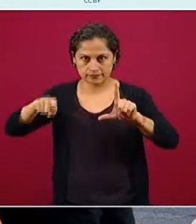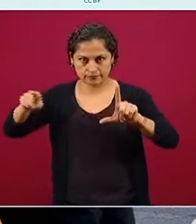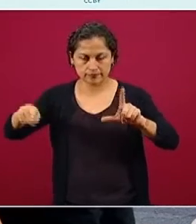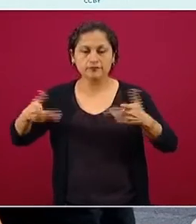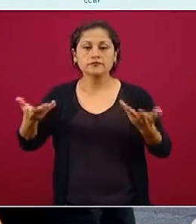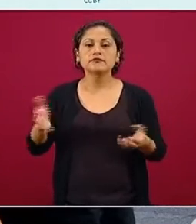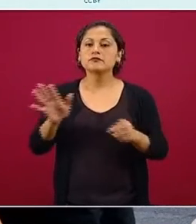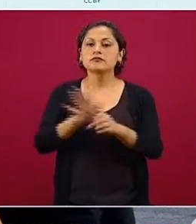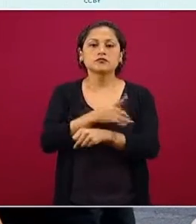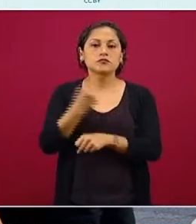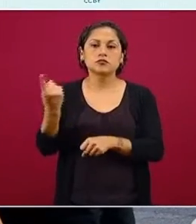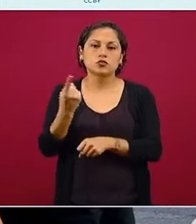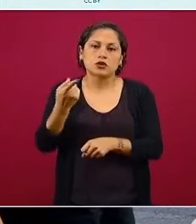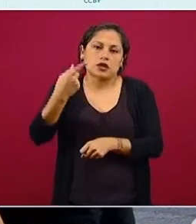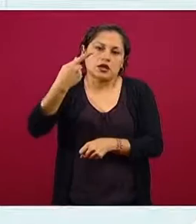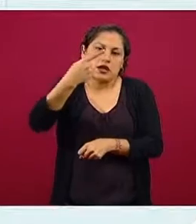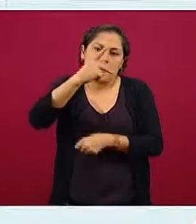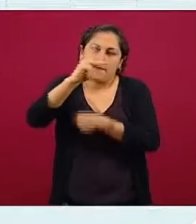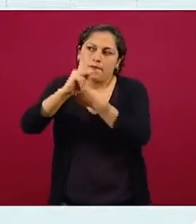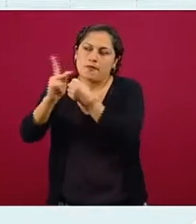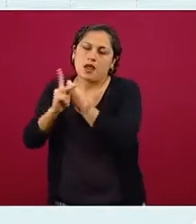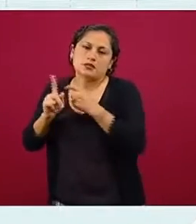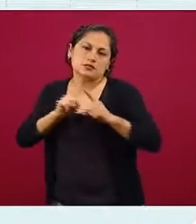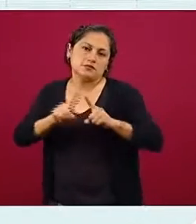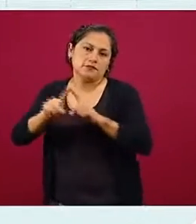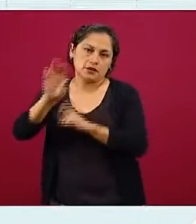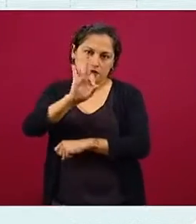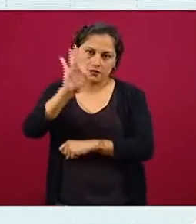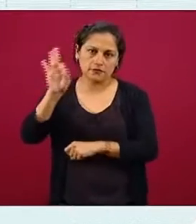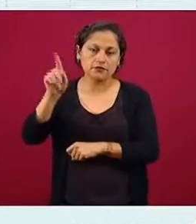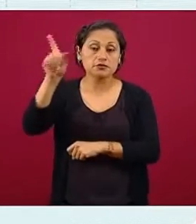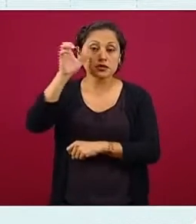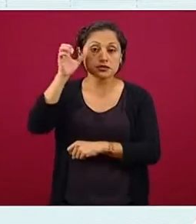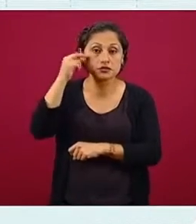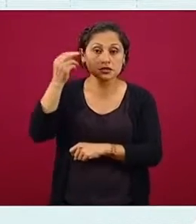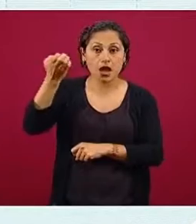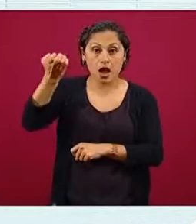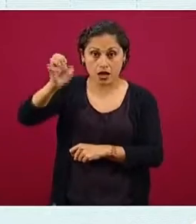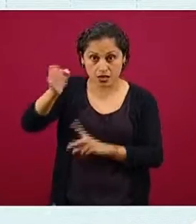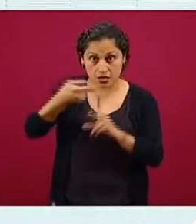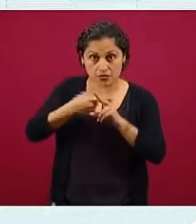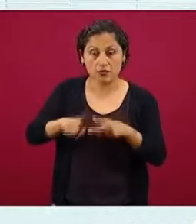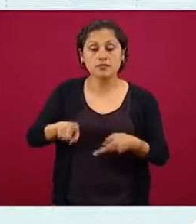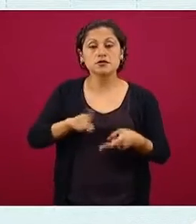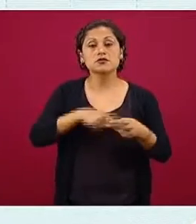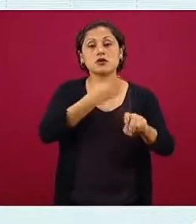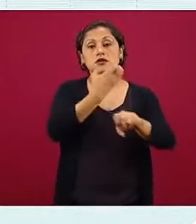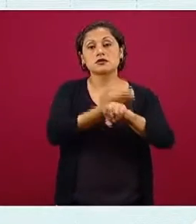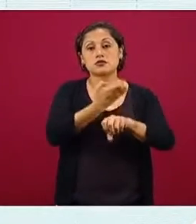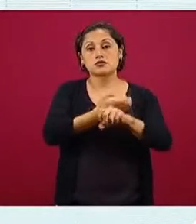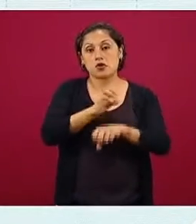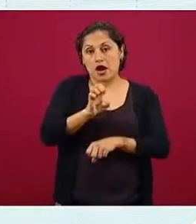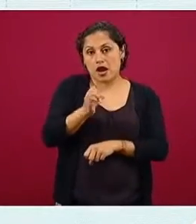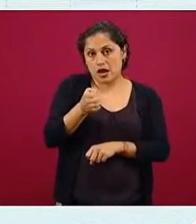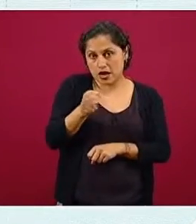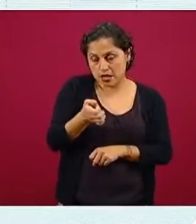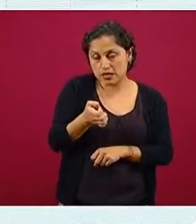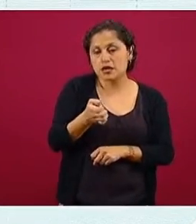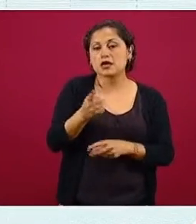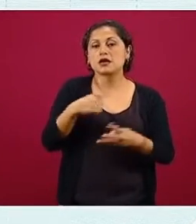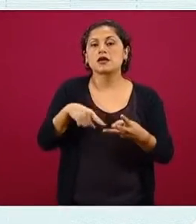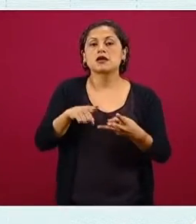aparecieron las epidemias es diferente. En China empezó en enero, en Estados Unidos en enero, a finales, en Europa Occidental a mitad